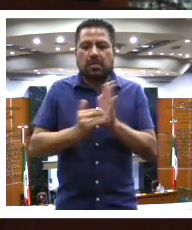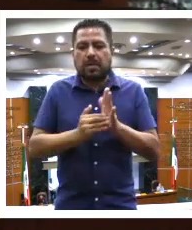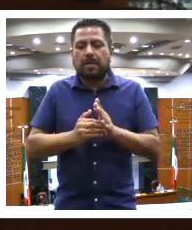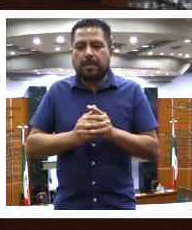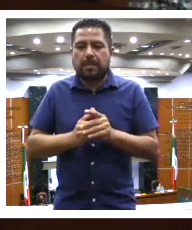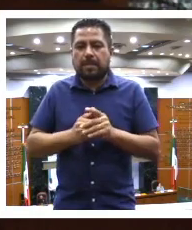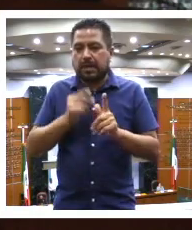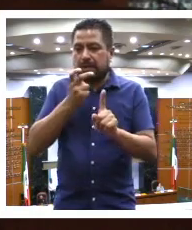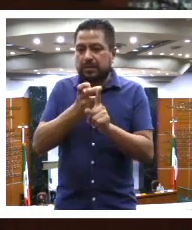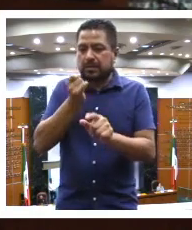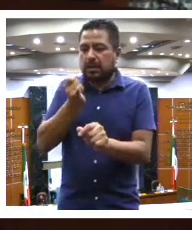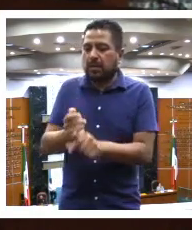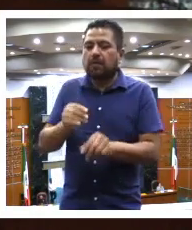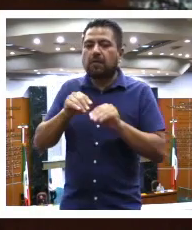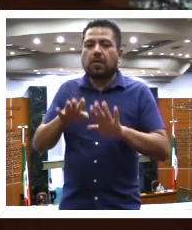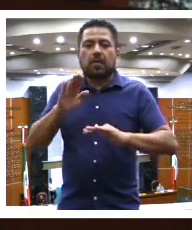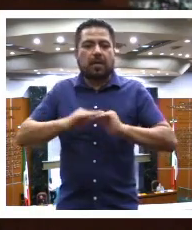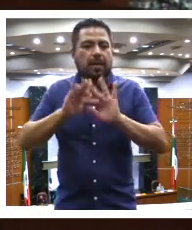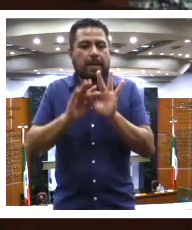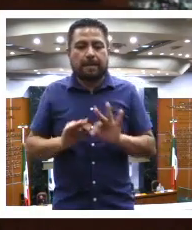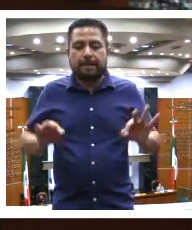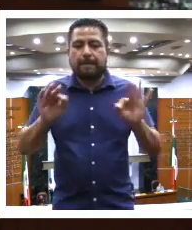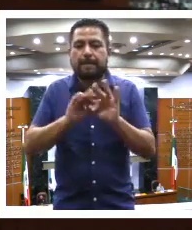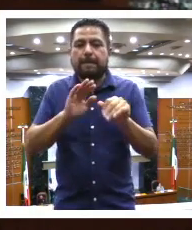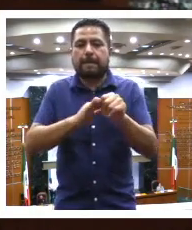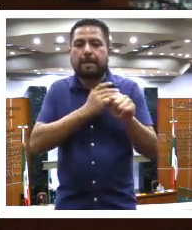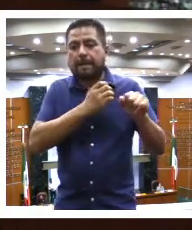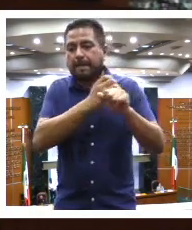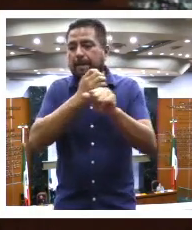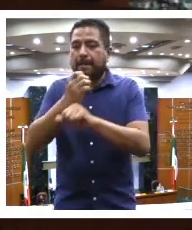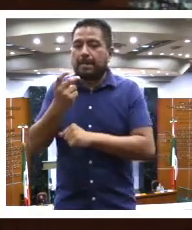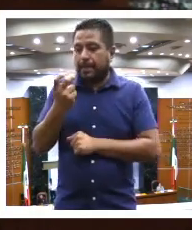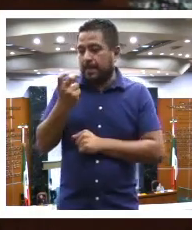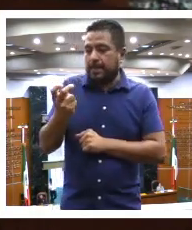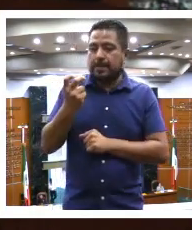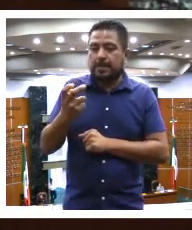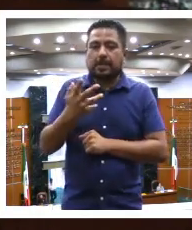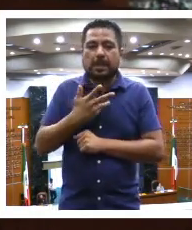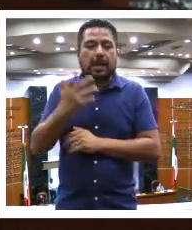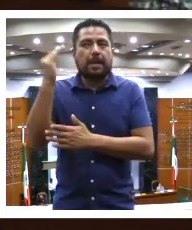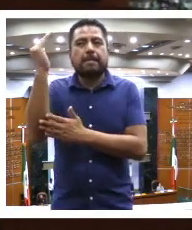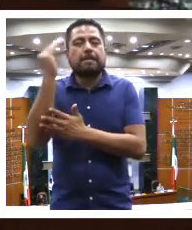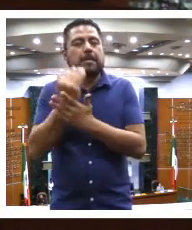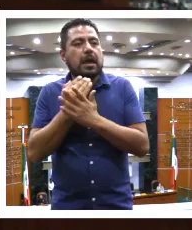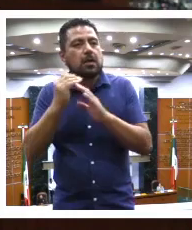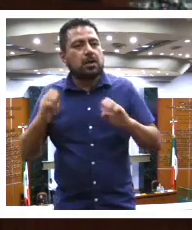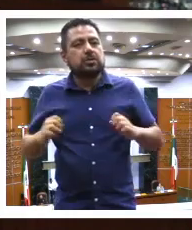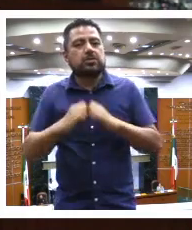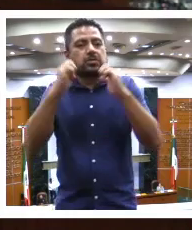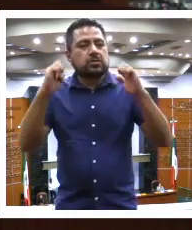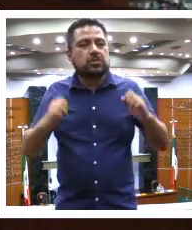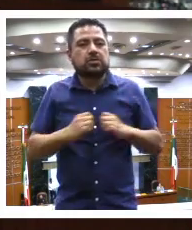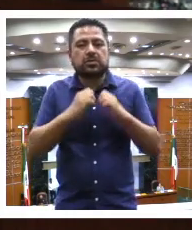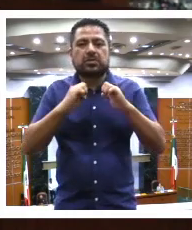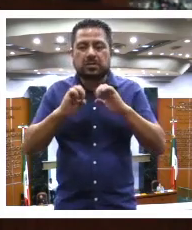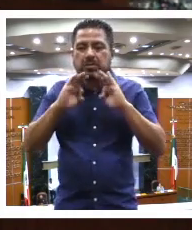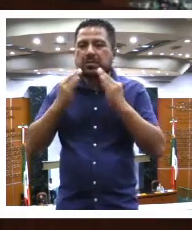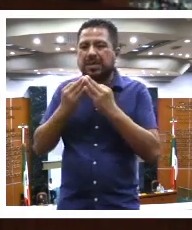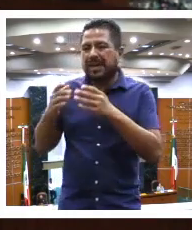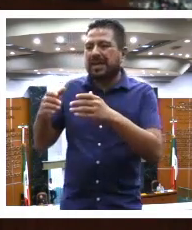este dato es muy importante Ya que en estos estados se encuentra en los menos incidencia delictiva